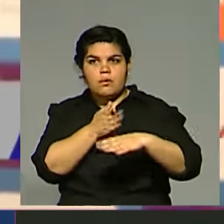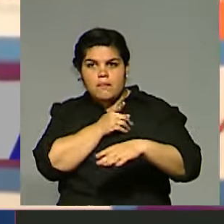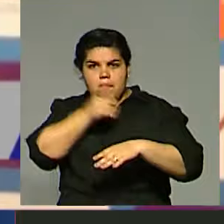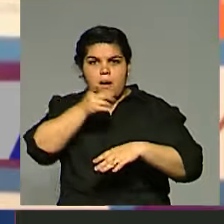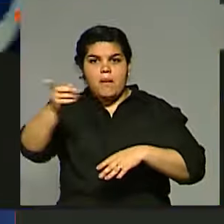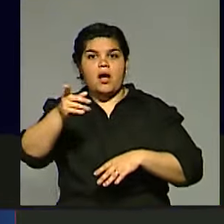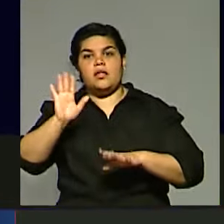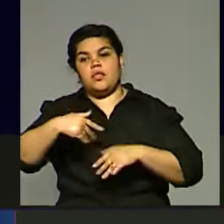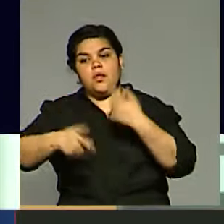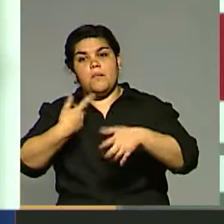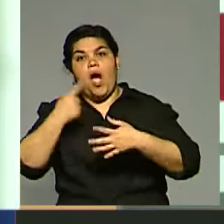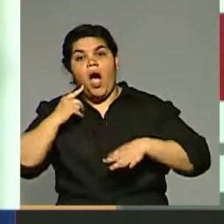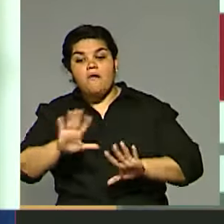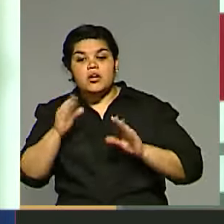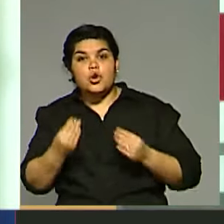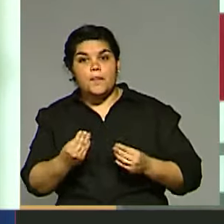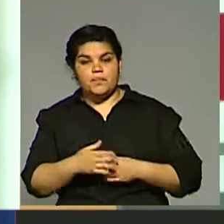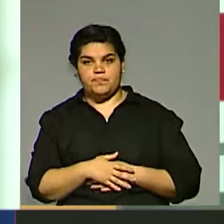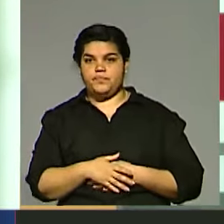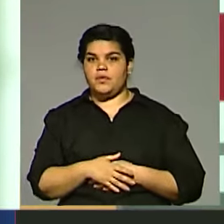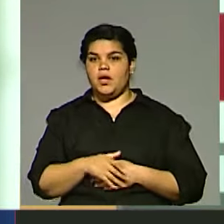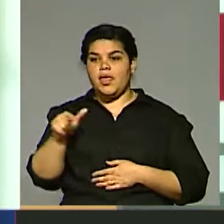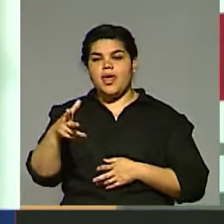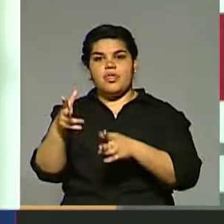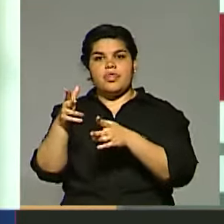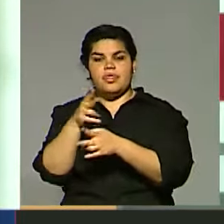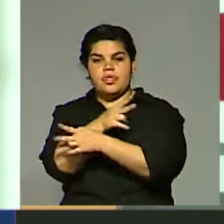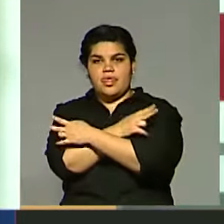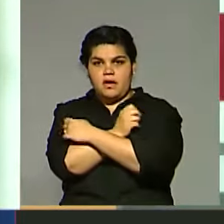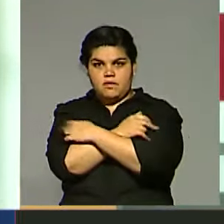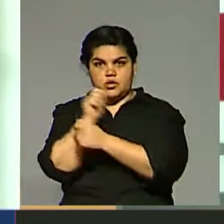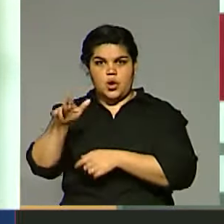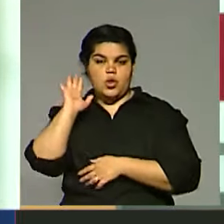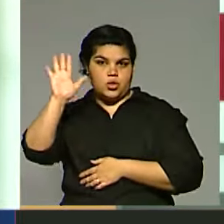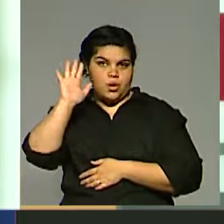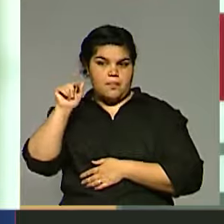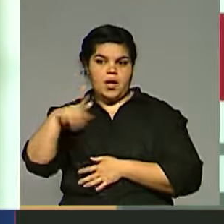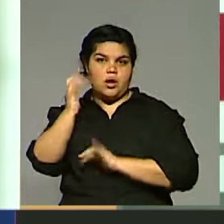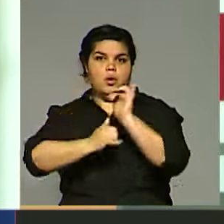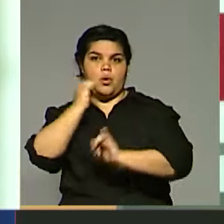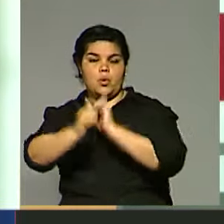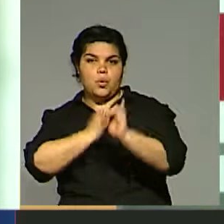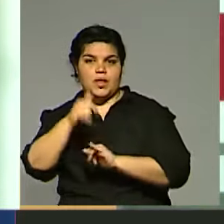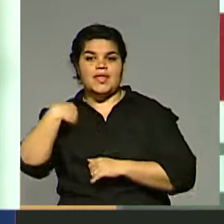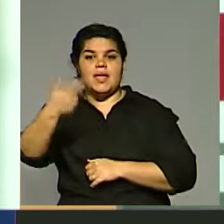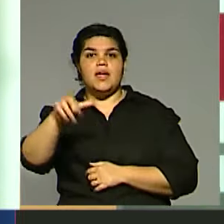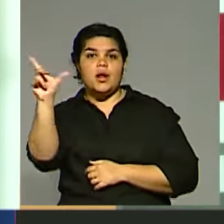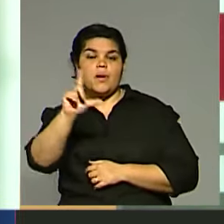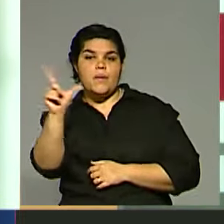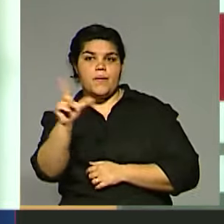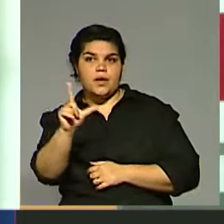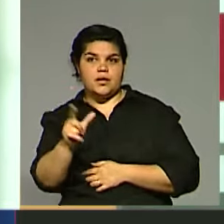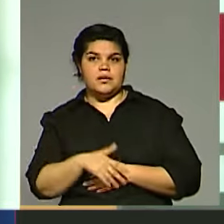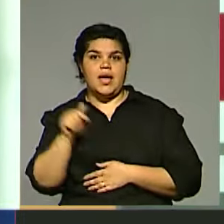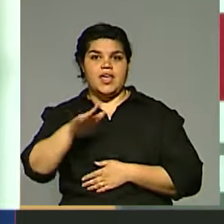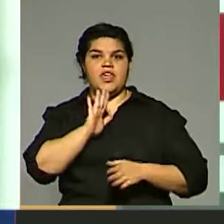llevar. Luciano Becassi, defensor de Godoy Cruz, que hablaba puntualmente de lo que se le viene. El partido el día lunes, un rival complicado como es